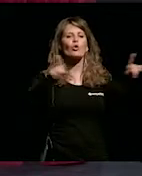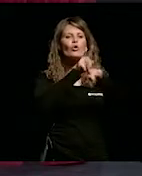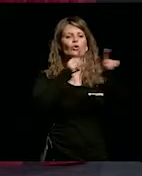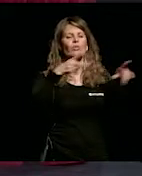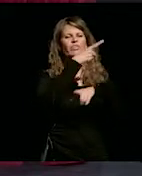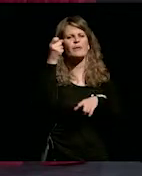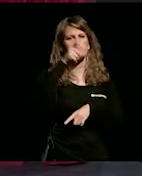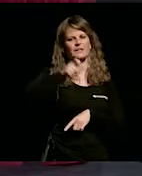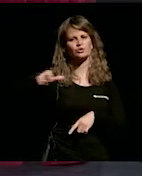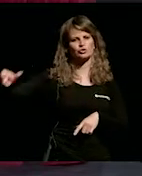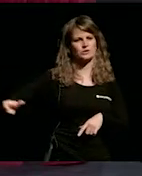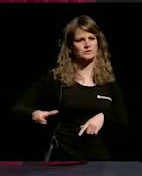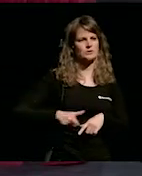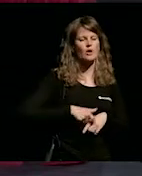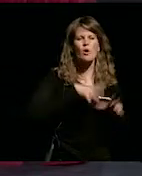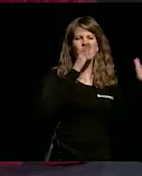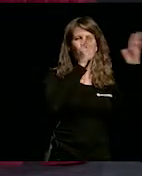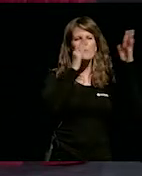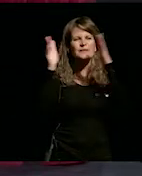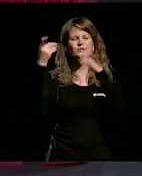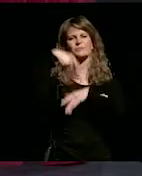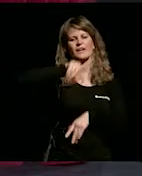100 personas. Momentos y recuerdos.